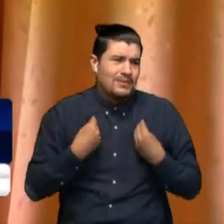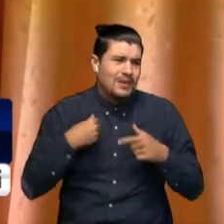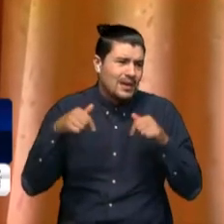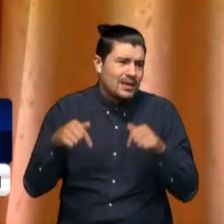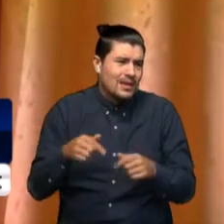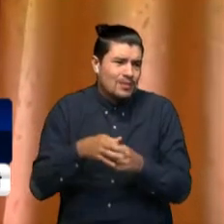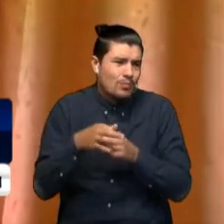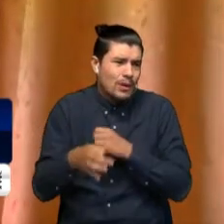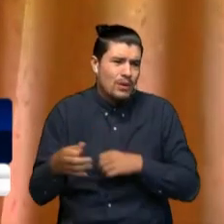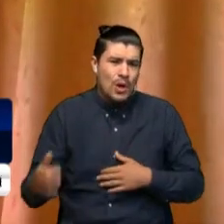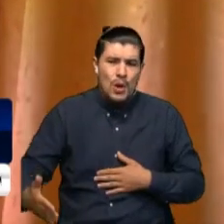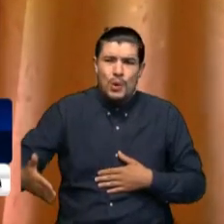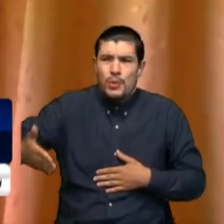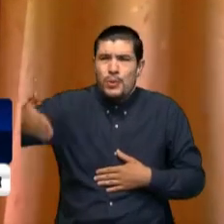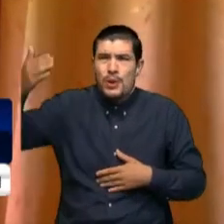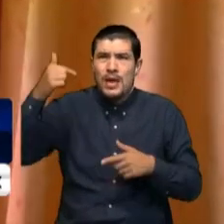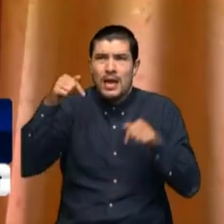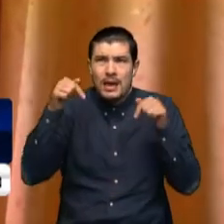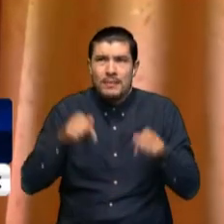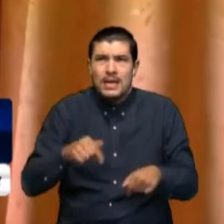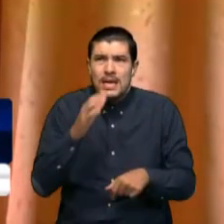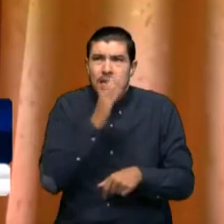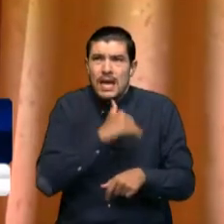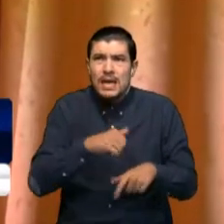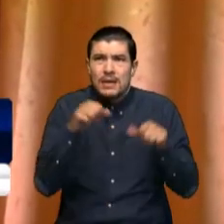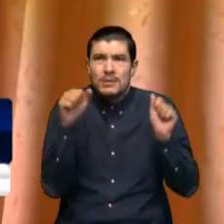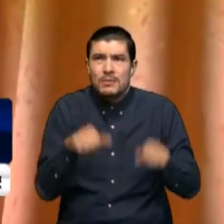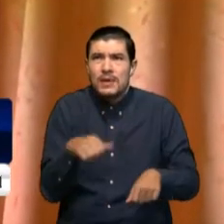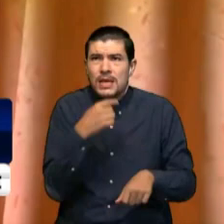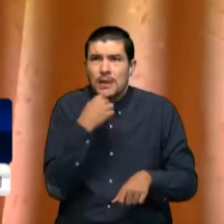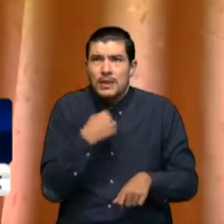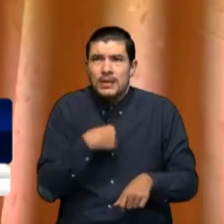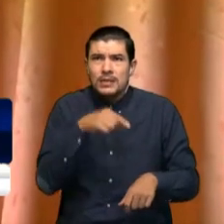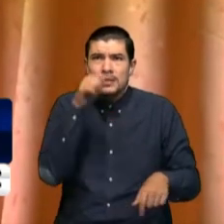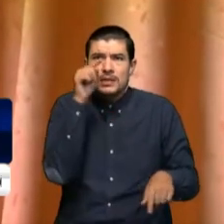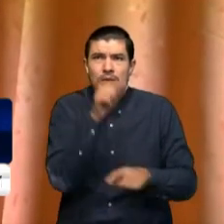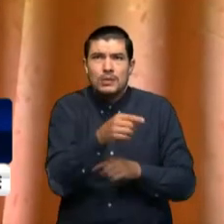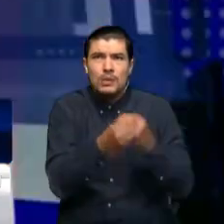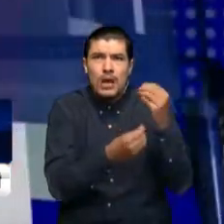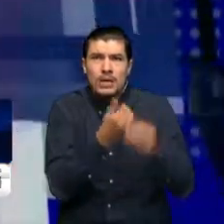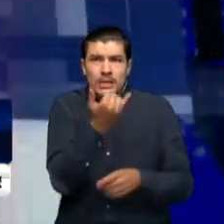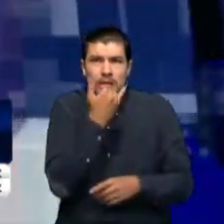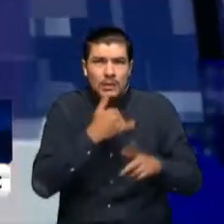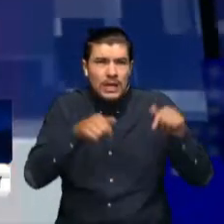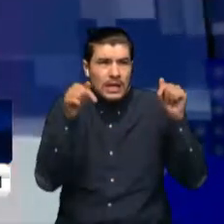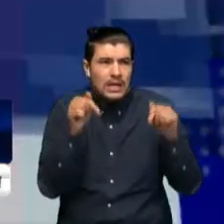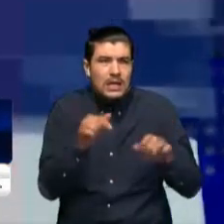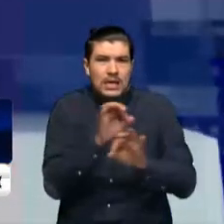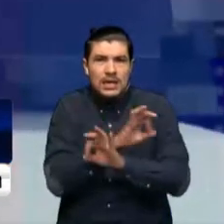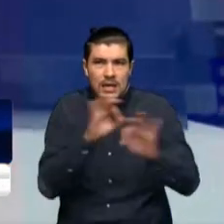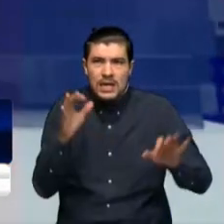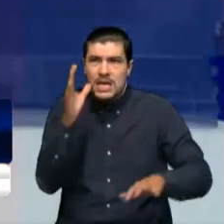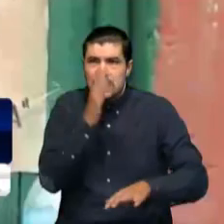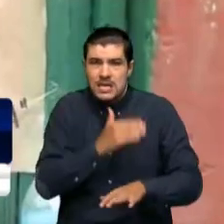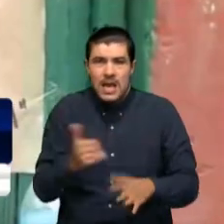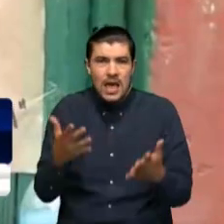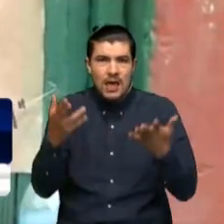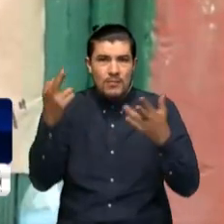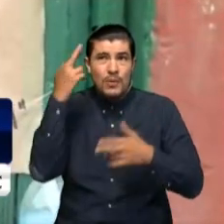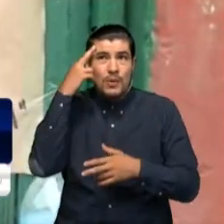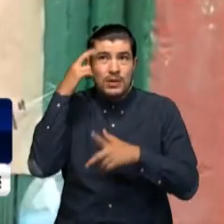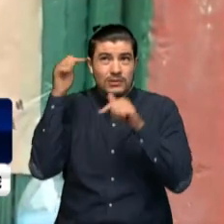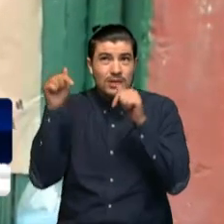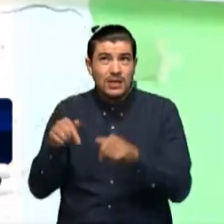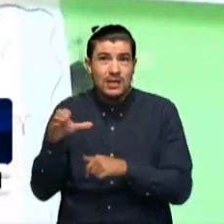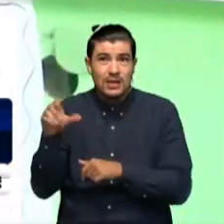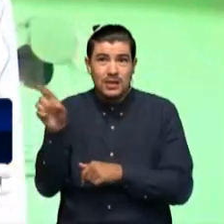y a mí nadie me puede decir, bueno, vos cometiste tantos errores aquí. Hoy se espera que Cristo José vuelva